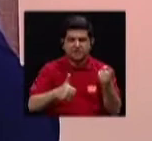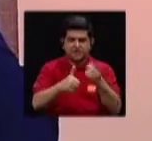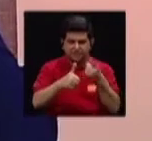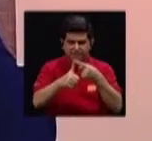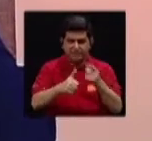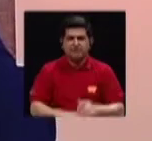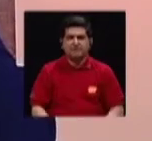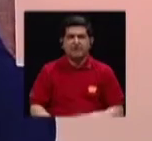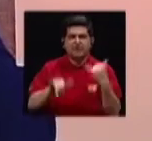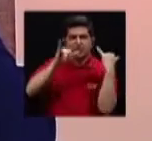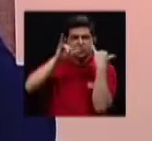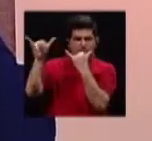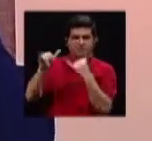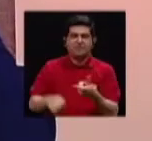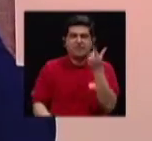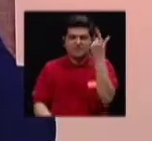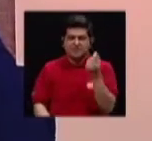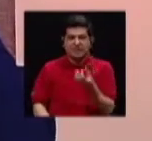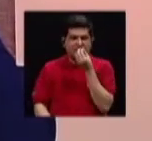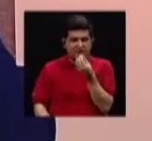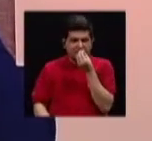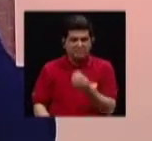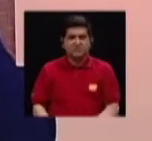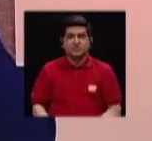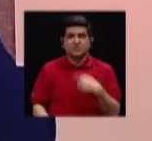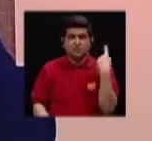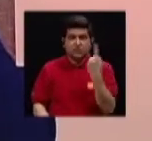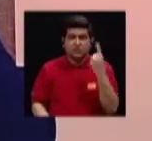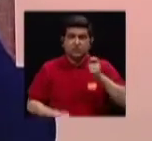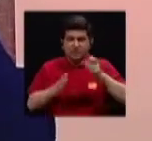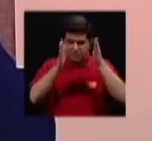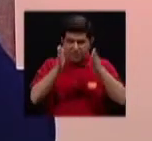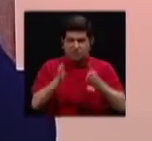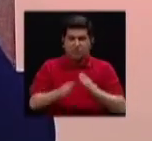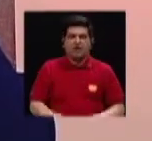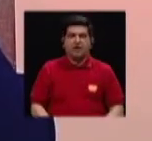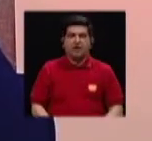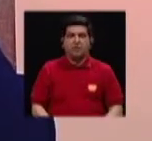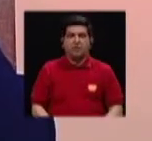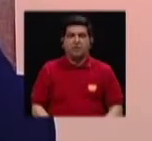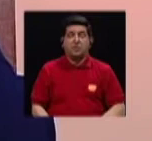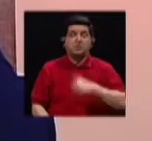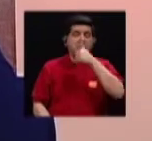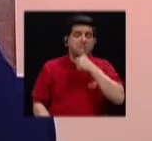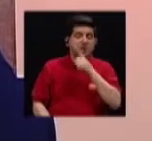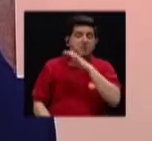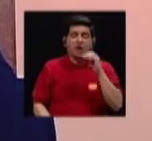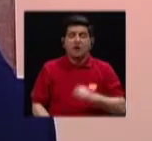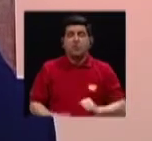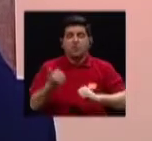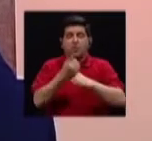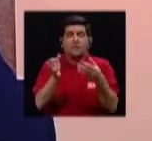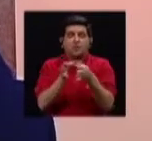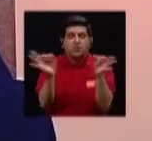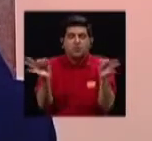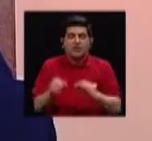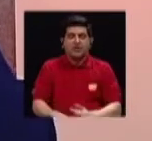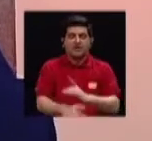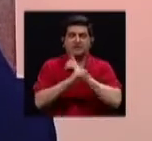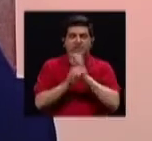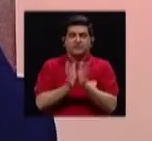la demanda de pensión alimentaria siempre con abogado, sea particular o sea con el apoyo gratuito de la defensa